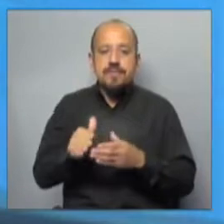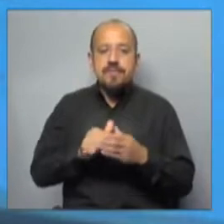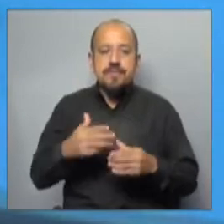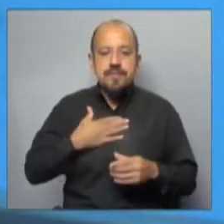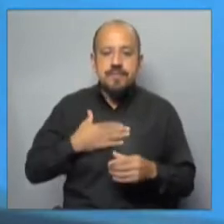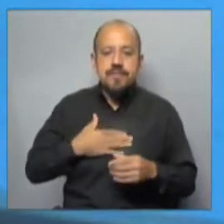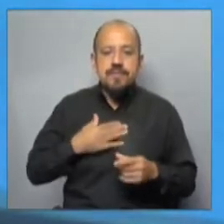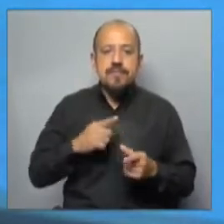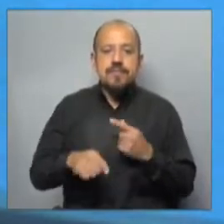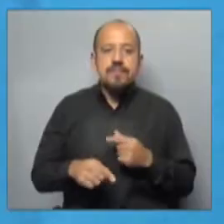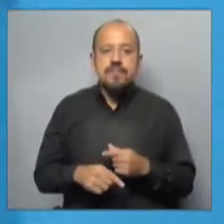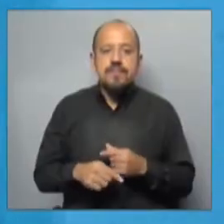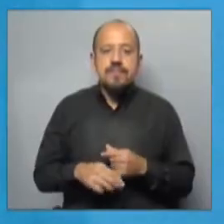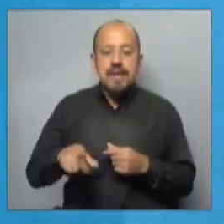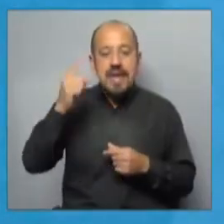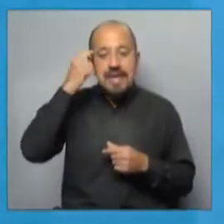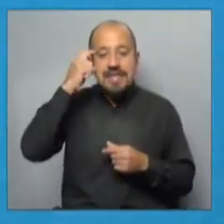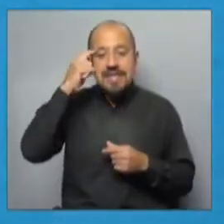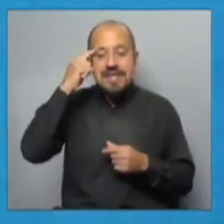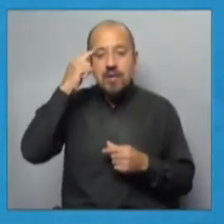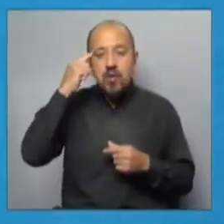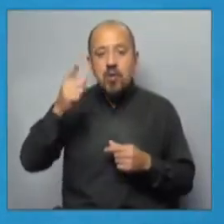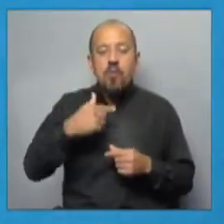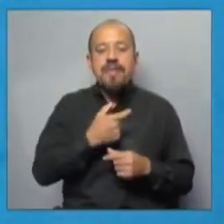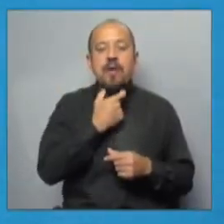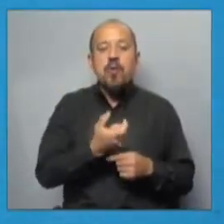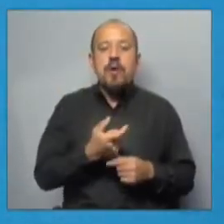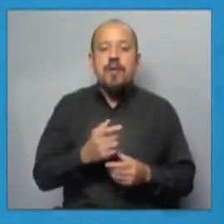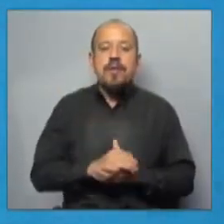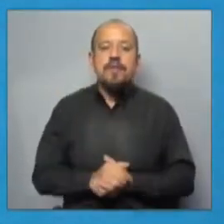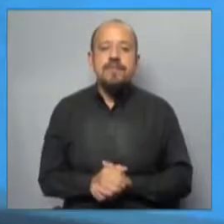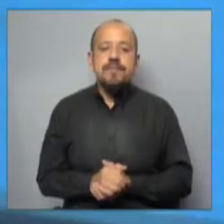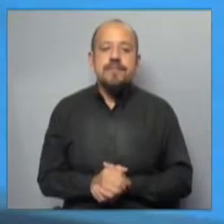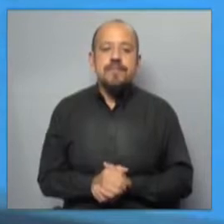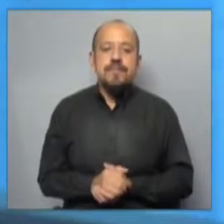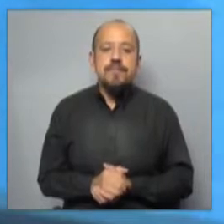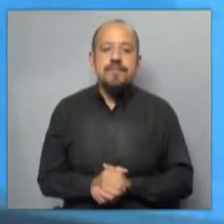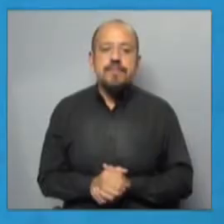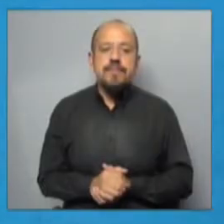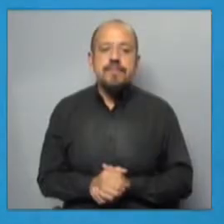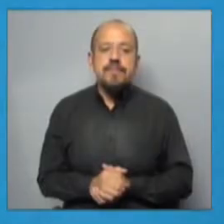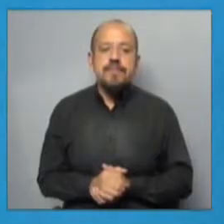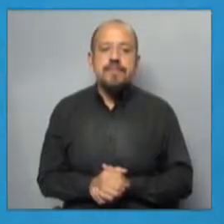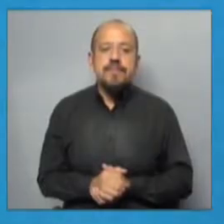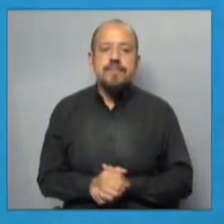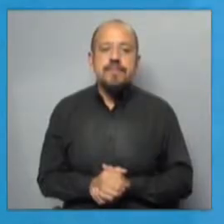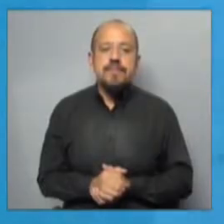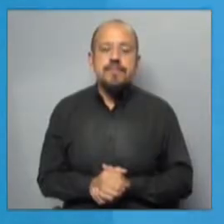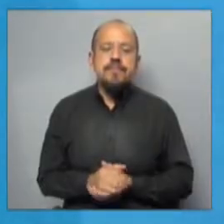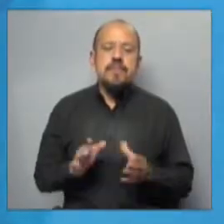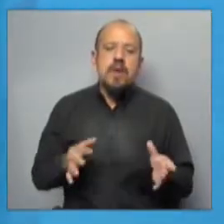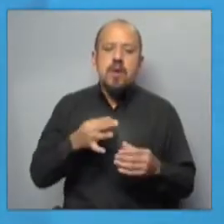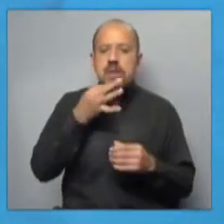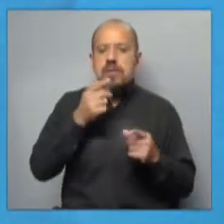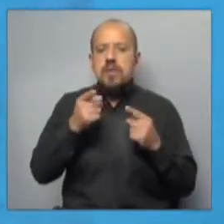perdón psicopedagoga bien muy bien muy bien la aclaración entonces éste la mencionaba